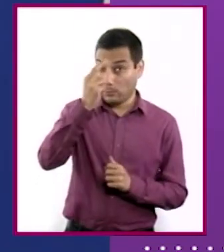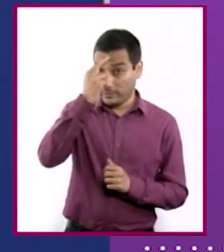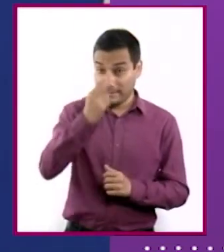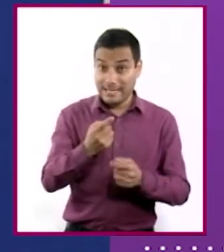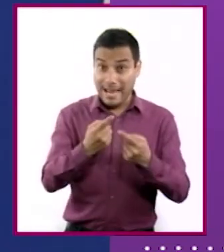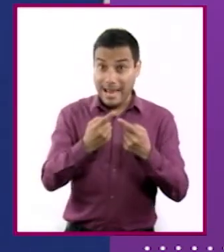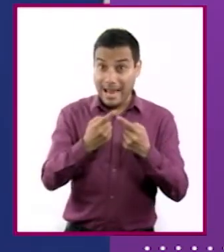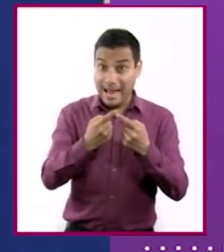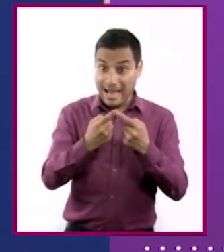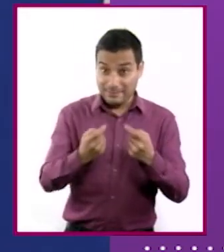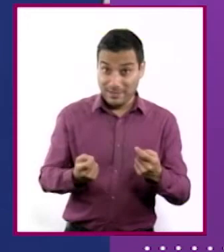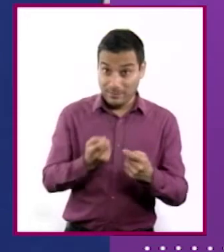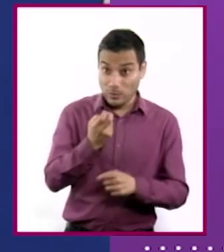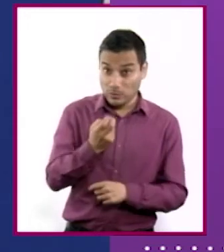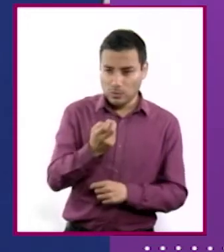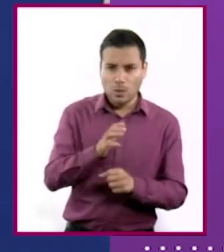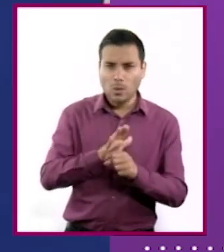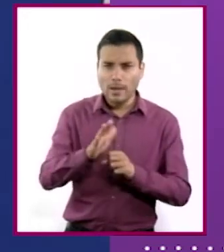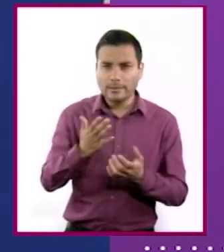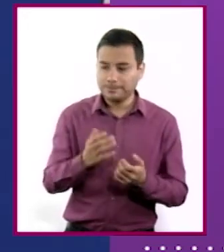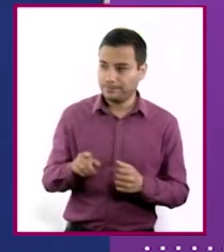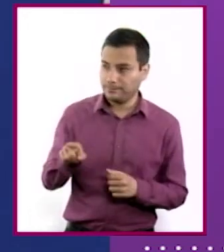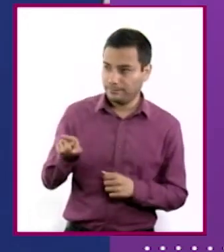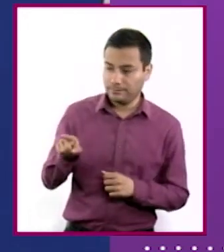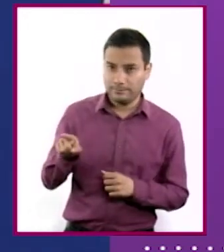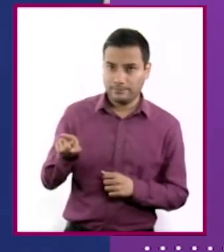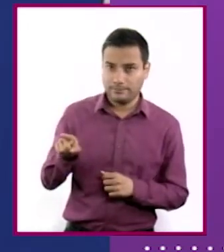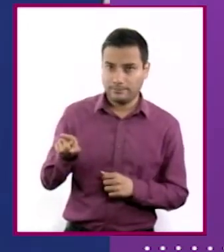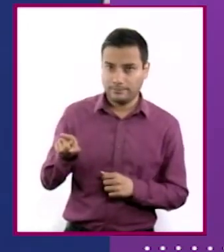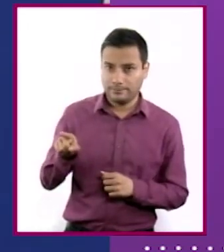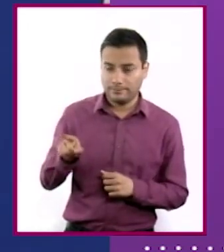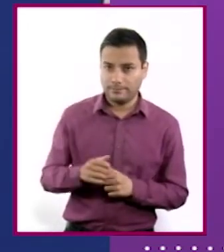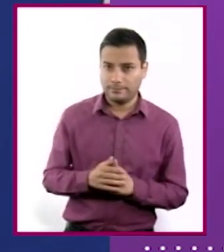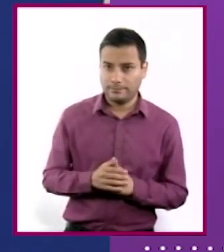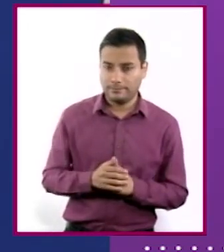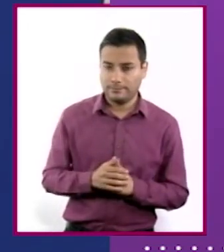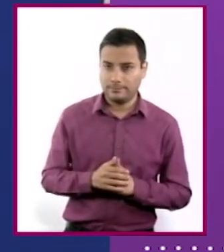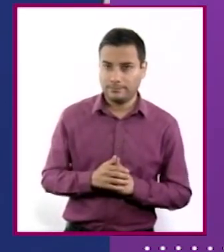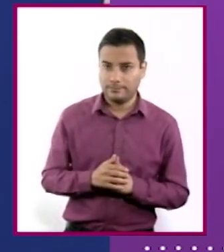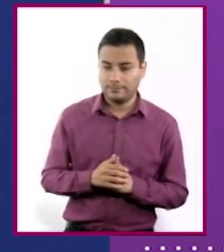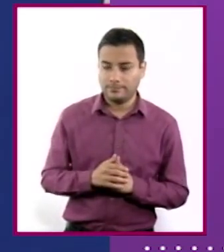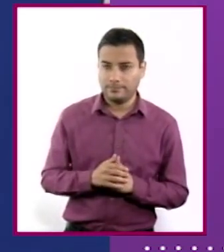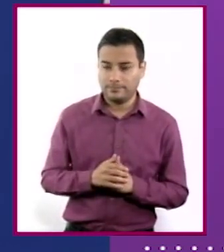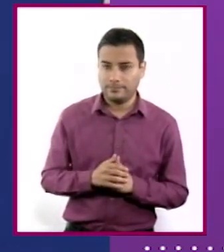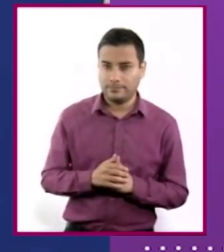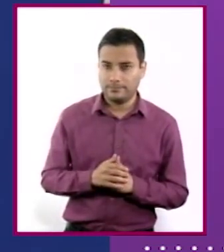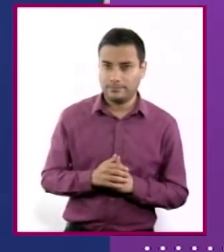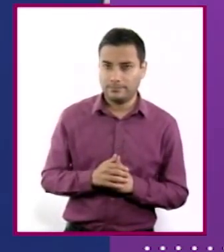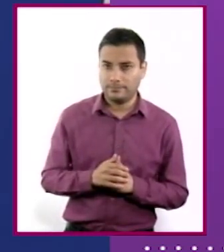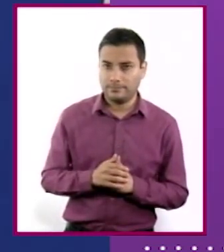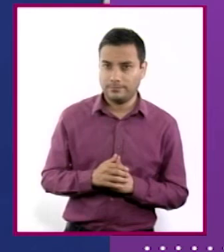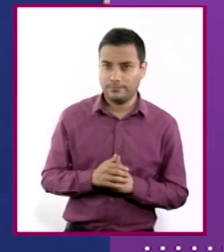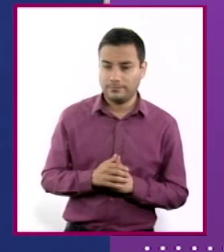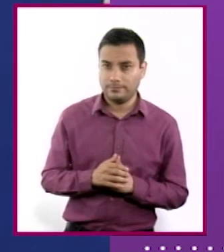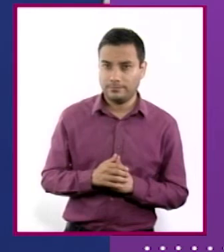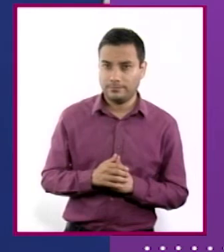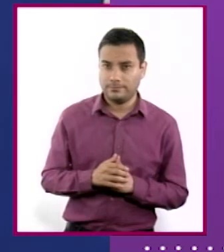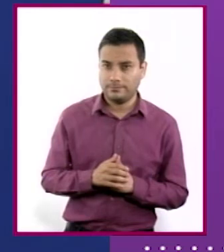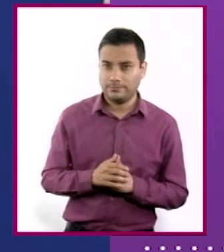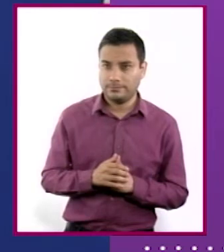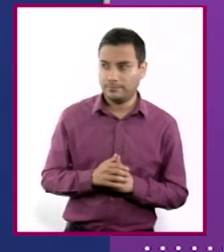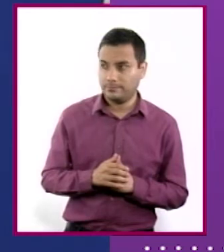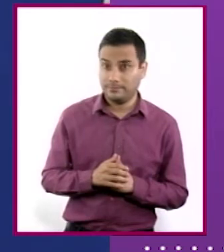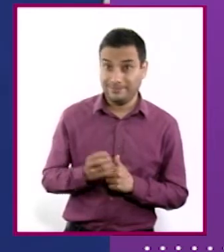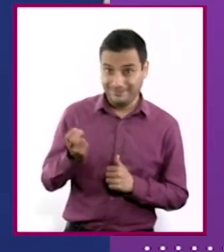adverbios secuenciales son first, when, finally, after that